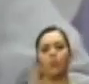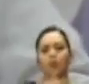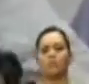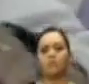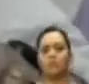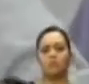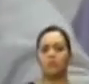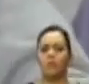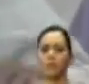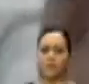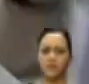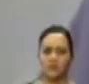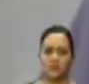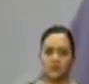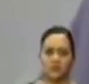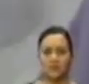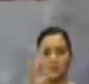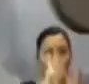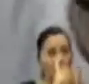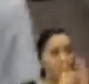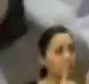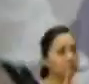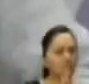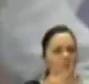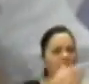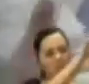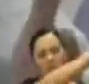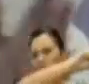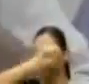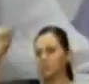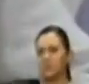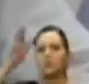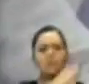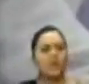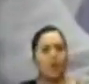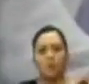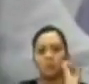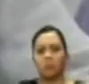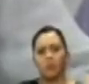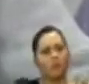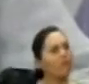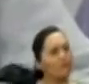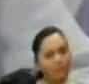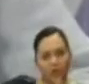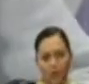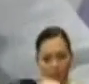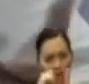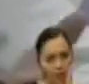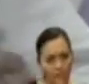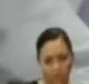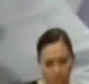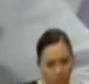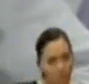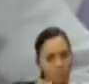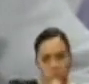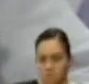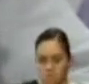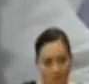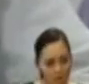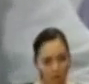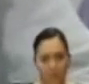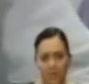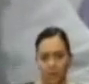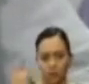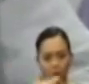presidente esté a 5 minutos de Olmedo, pero no, se lo llevan a otro lado y ni siquiera saluda a un cantón tan querido como el de Olmedo,